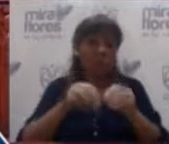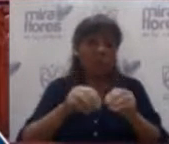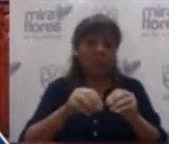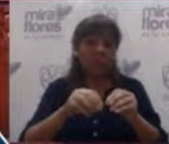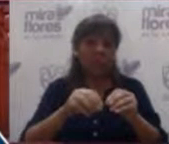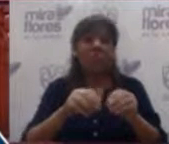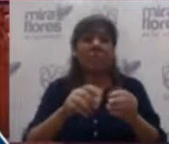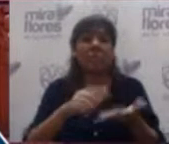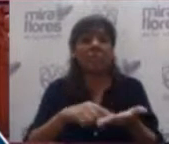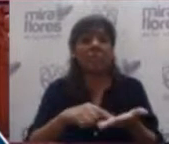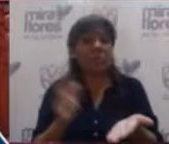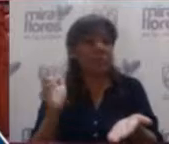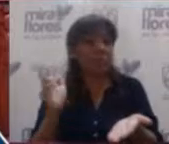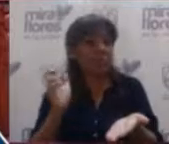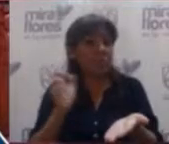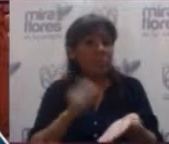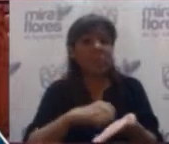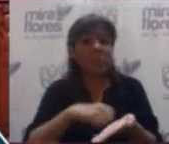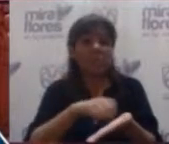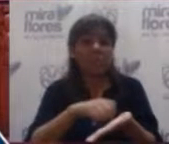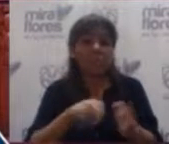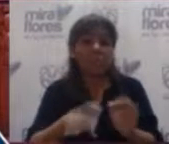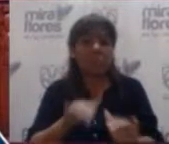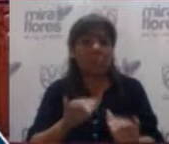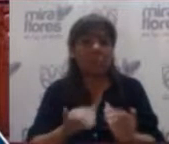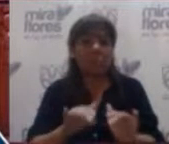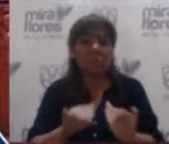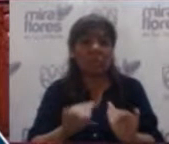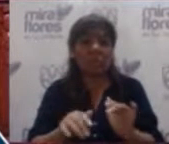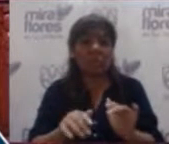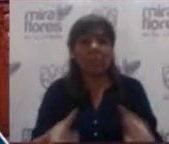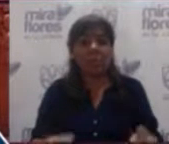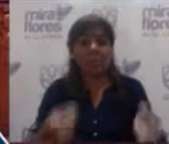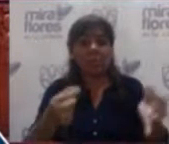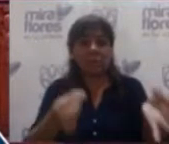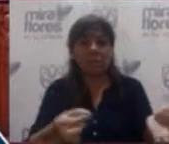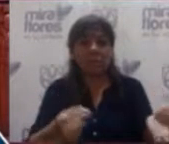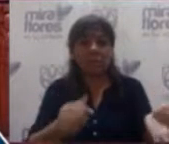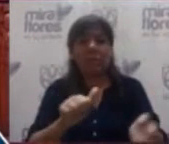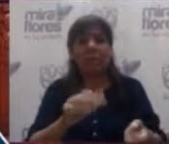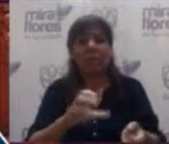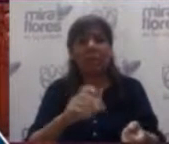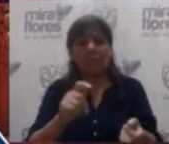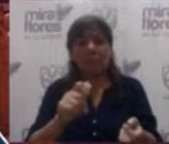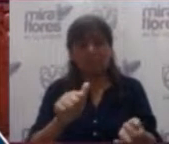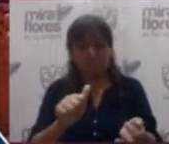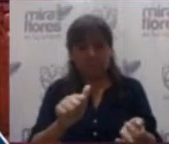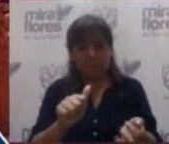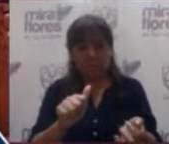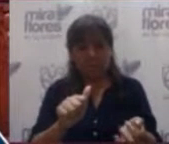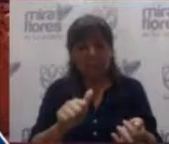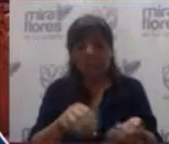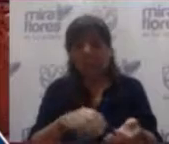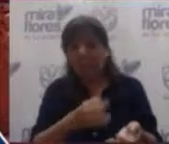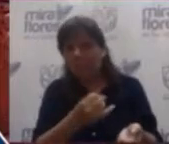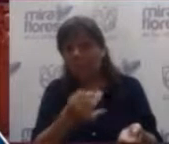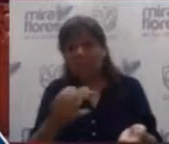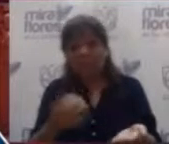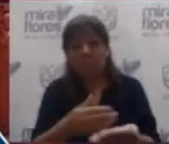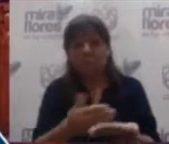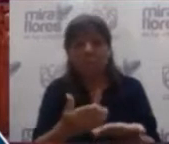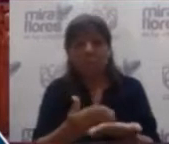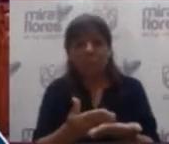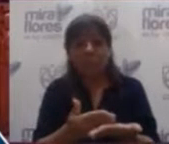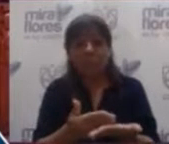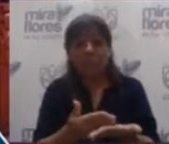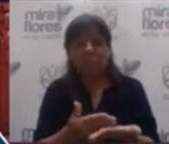audio, eso tiene que expresarse en el acta respectiva. Y así va a ser. Si hubiese algún problema,